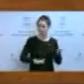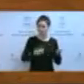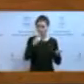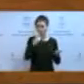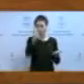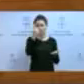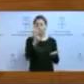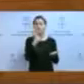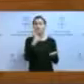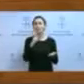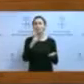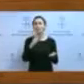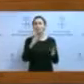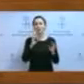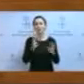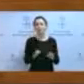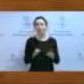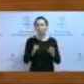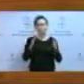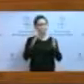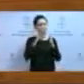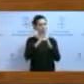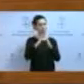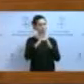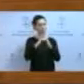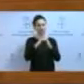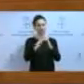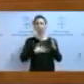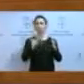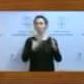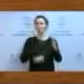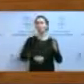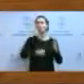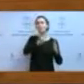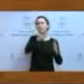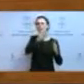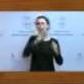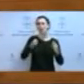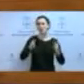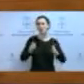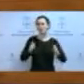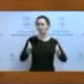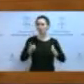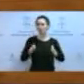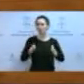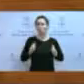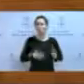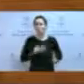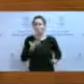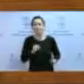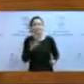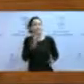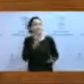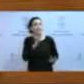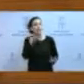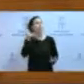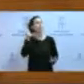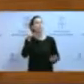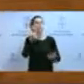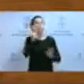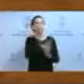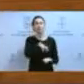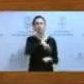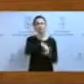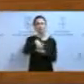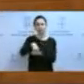lema de envejecer en casa, en condiciones de dignidad. Envejecer en casa es más posible gracias a la red de centros de